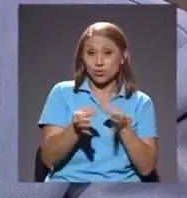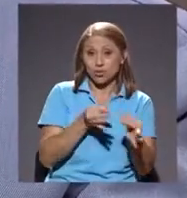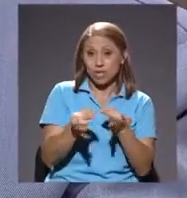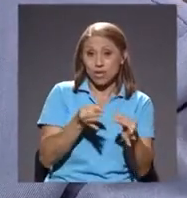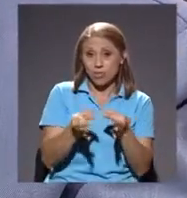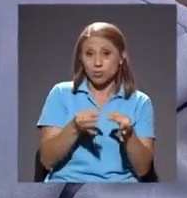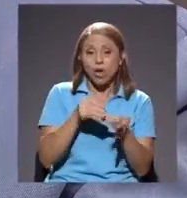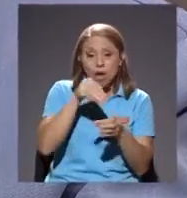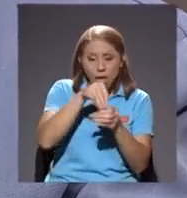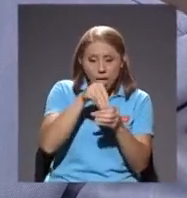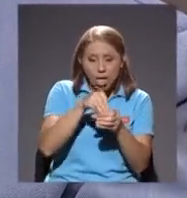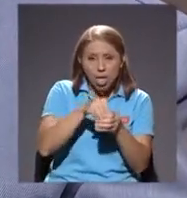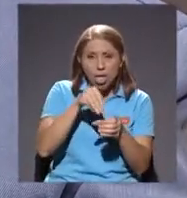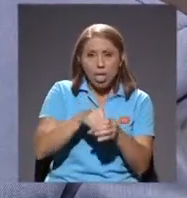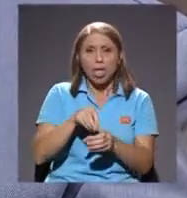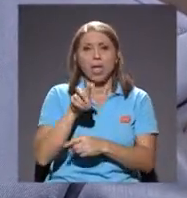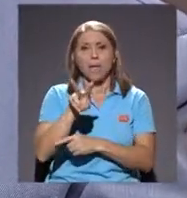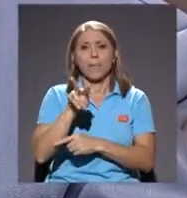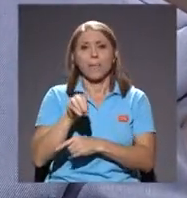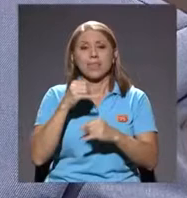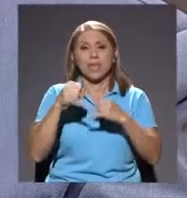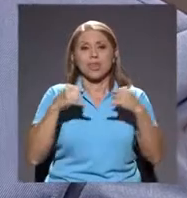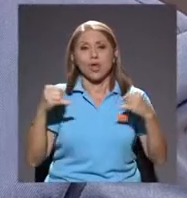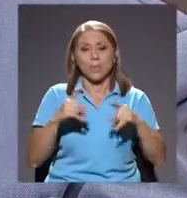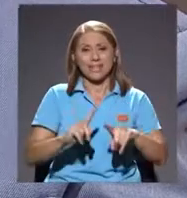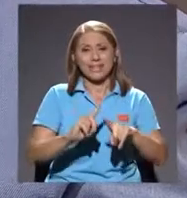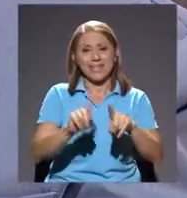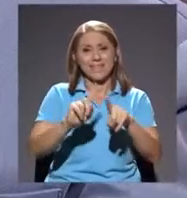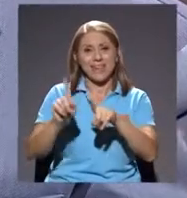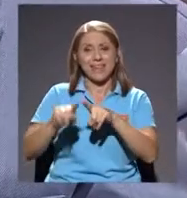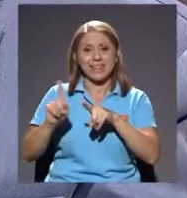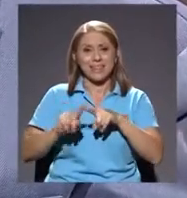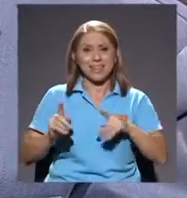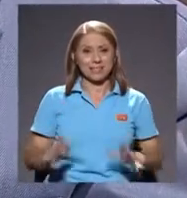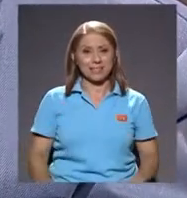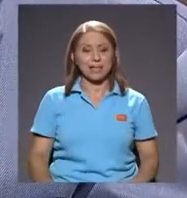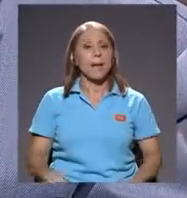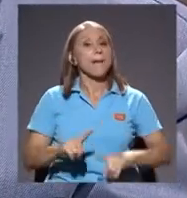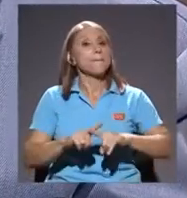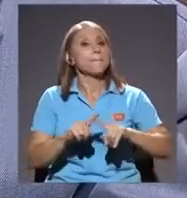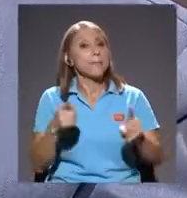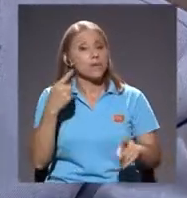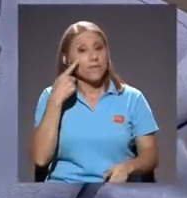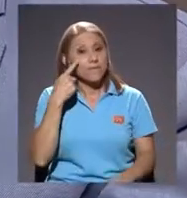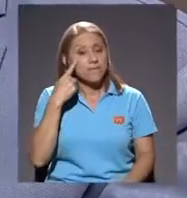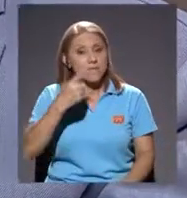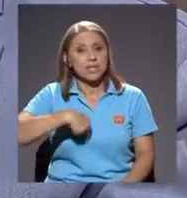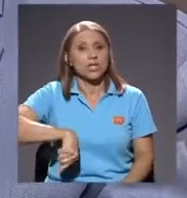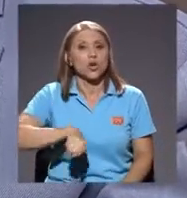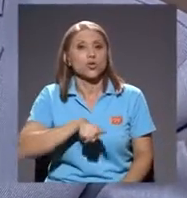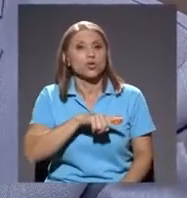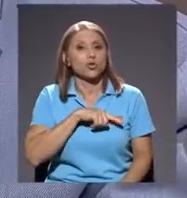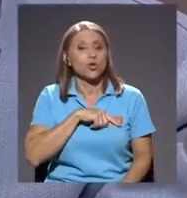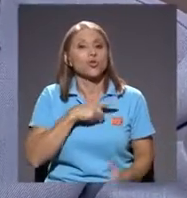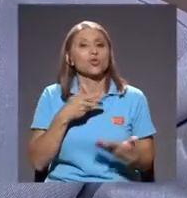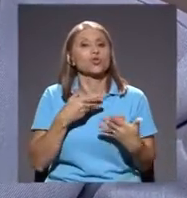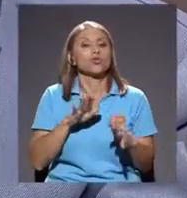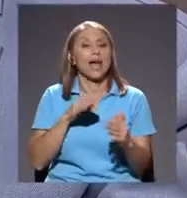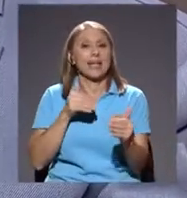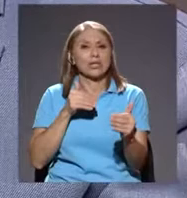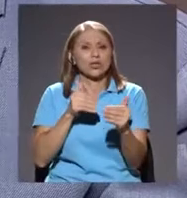una cosa así pero fíjese que nosotros nos acercamos a la industria